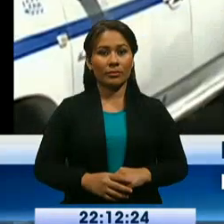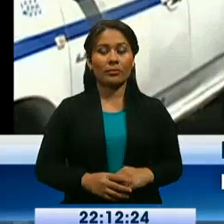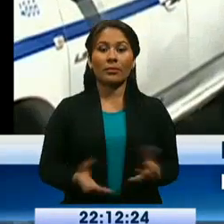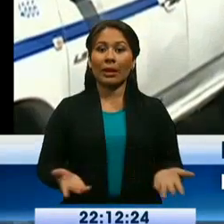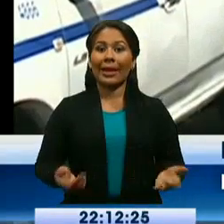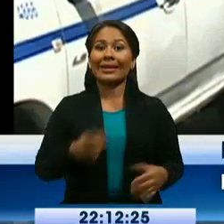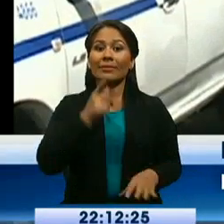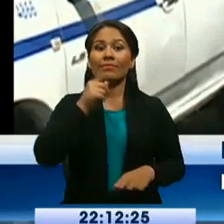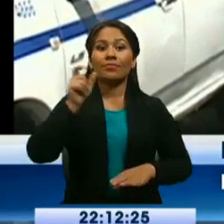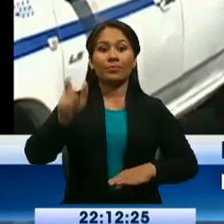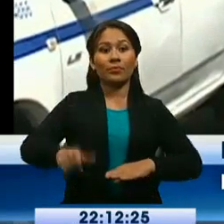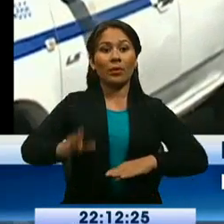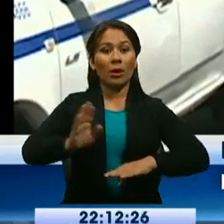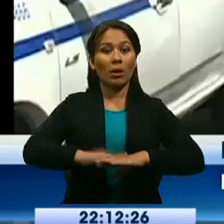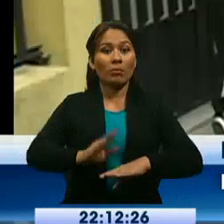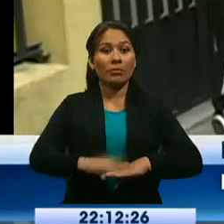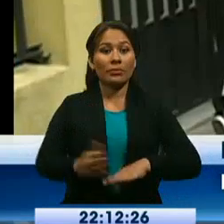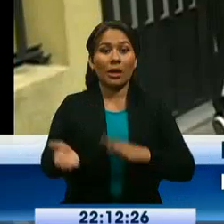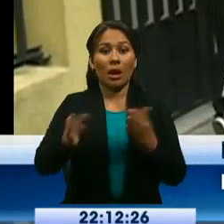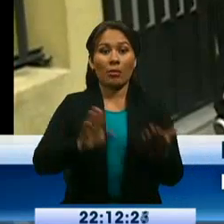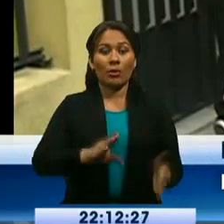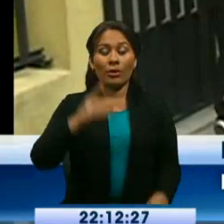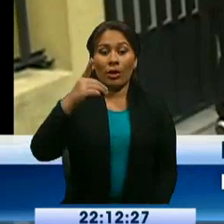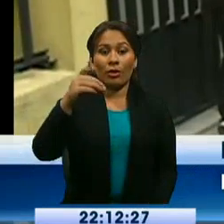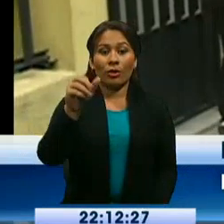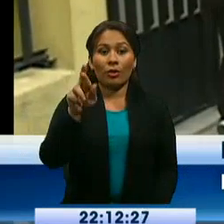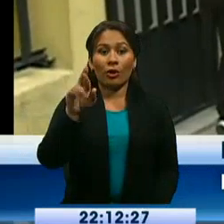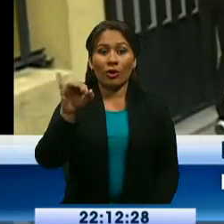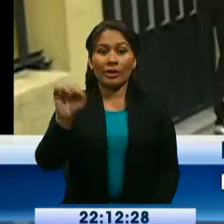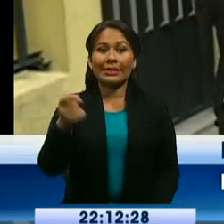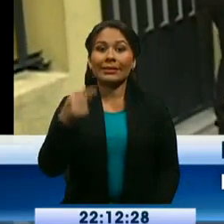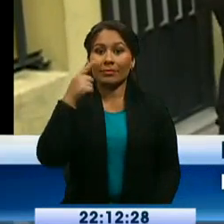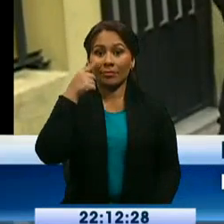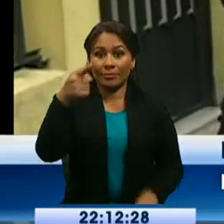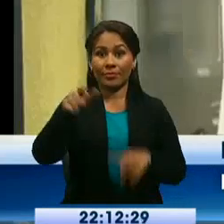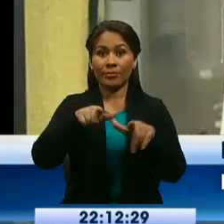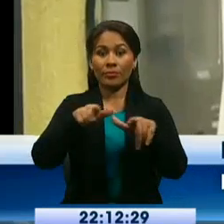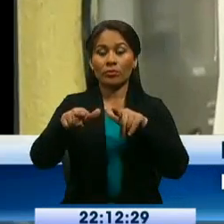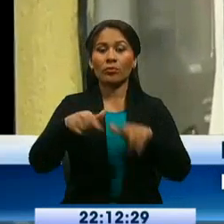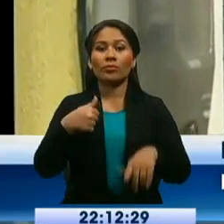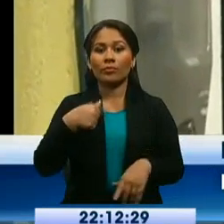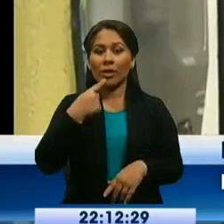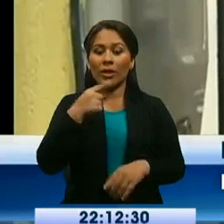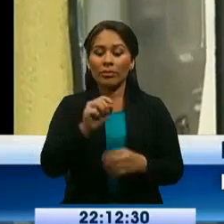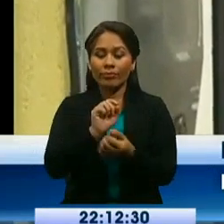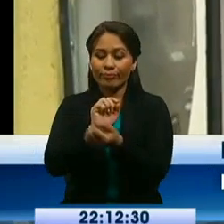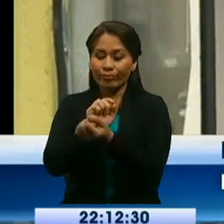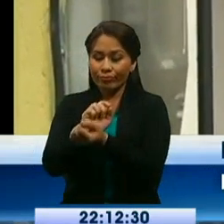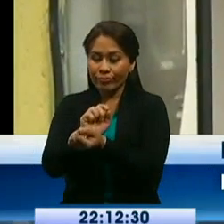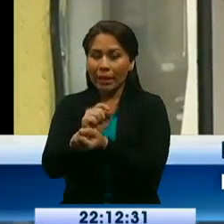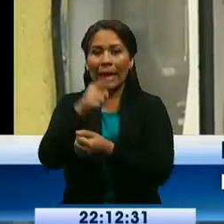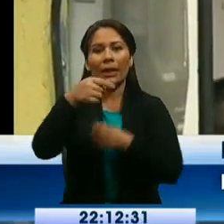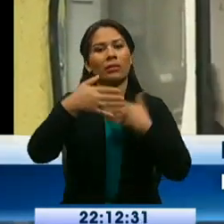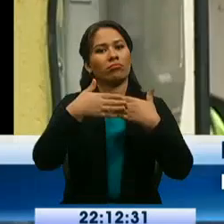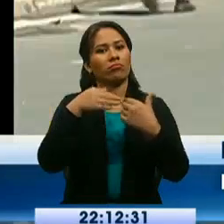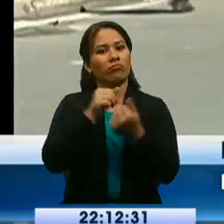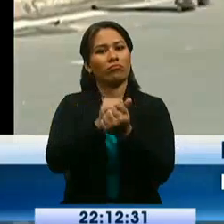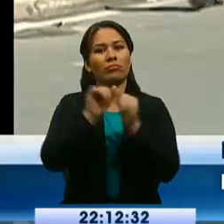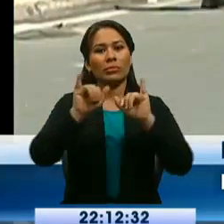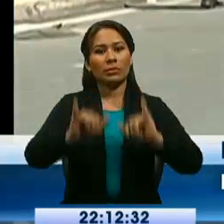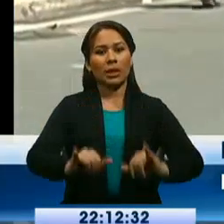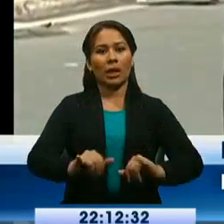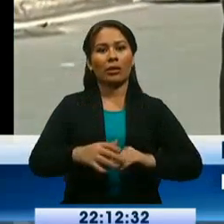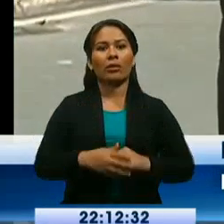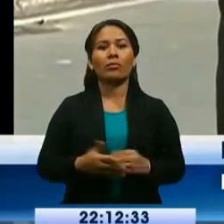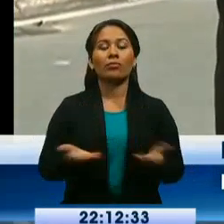el presunto responsable de la muerte de Doris Day no salió del sector de la lucha de los pobres. Al verse encerrado por agentes de la policía, se escondió en la